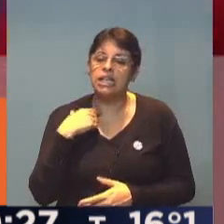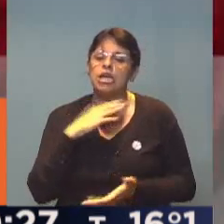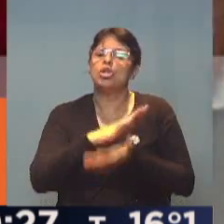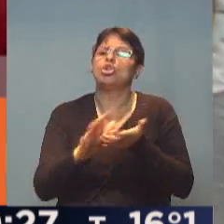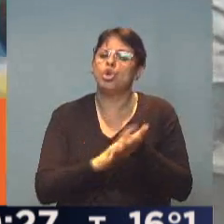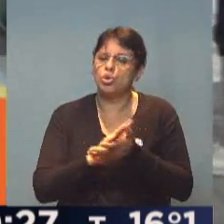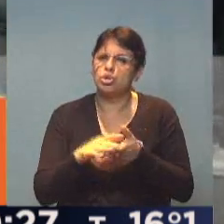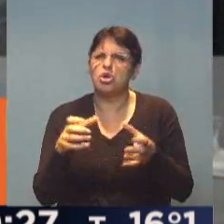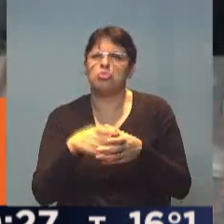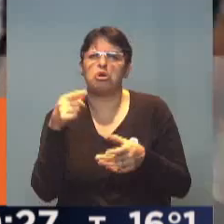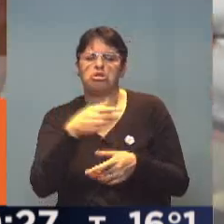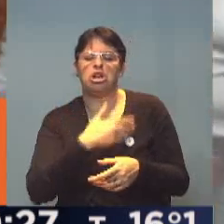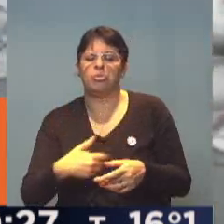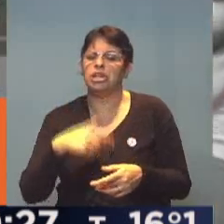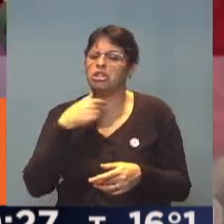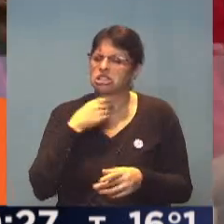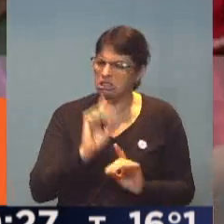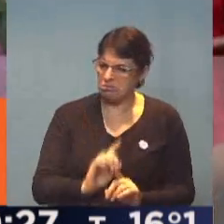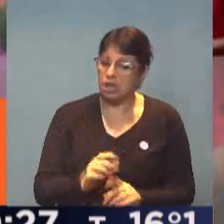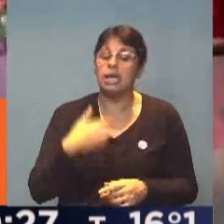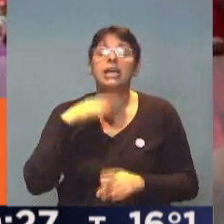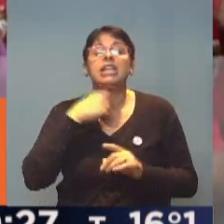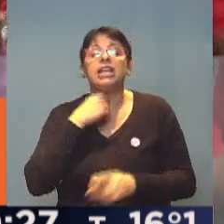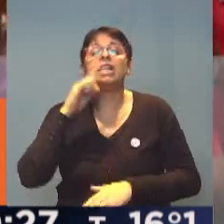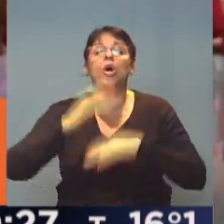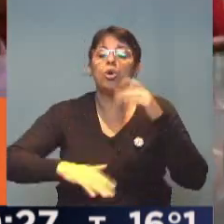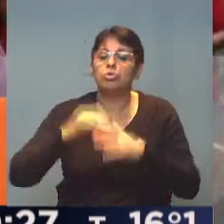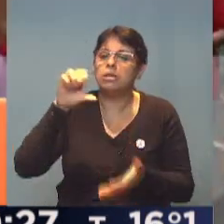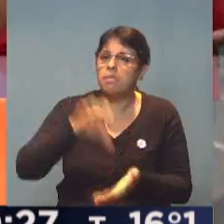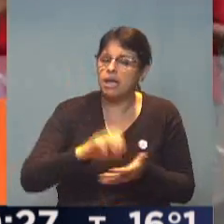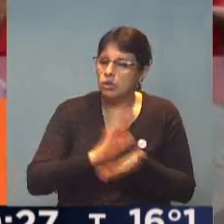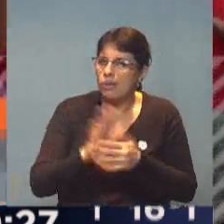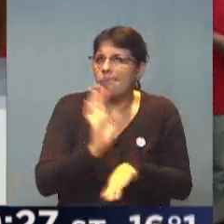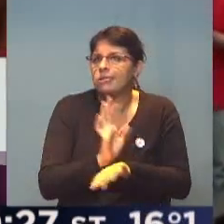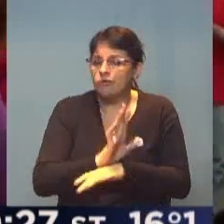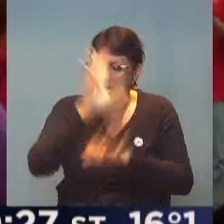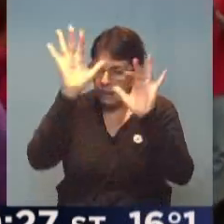oposición, recomponer al país y construir una nueva paz. Claro, esto es, insistimos, según Maduro.